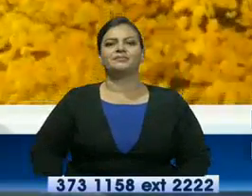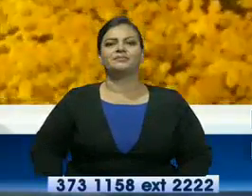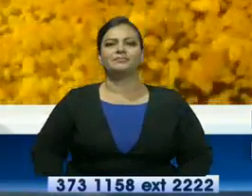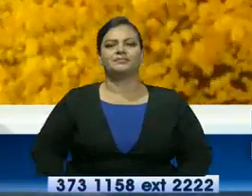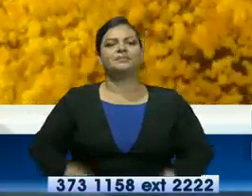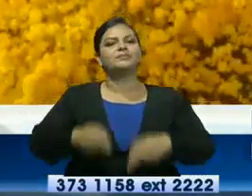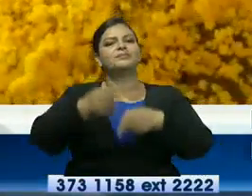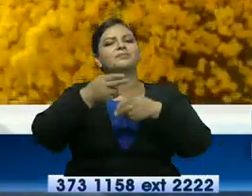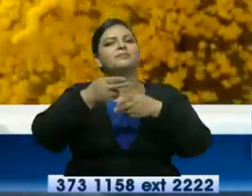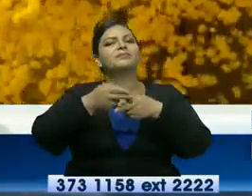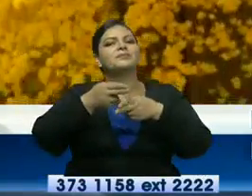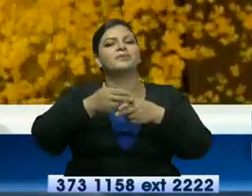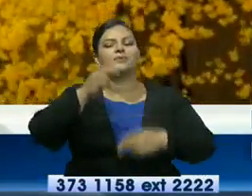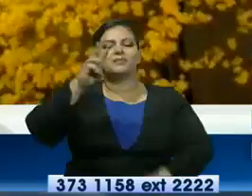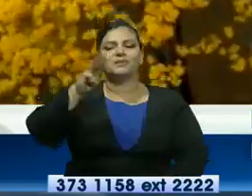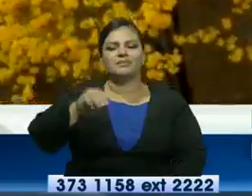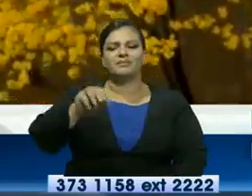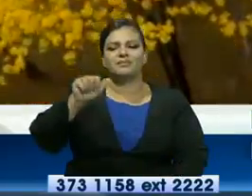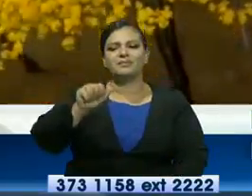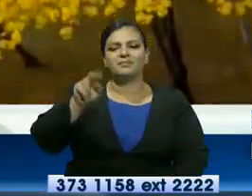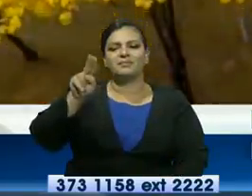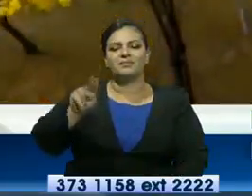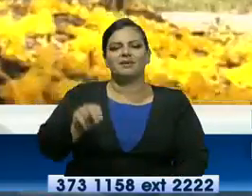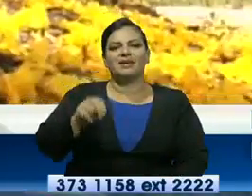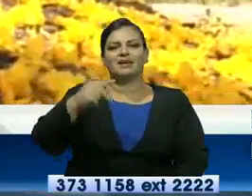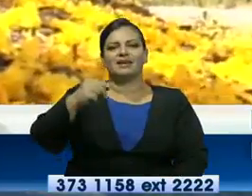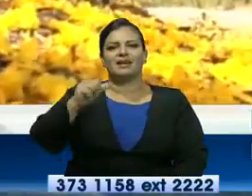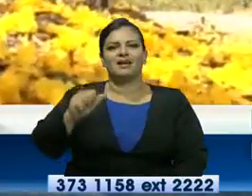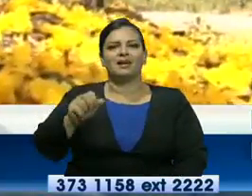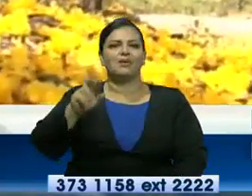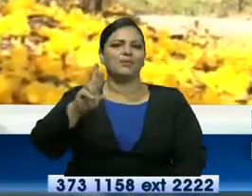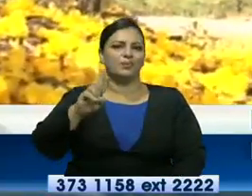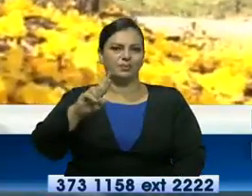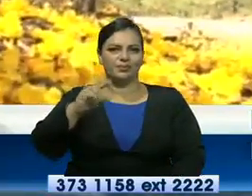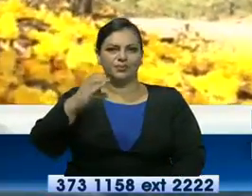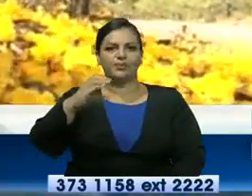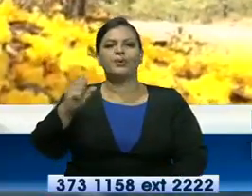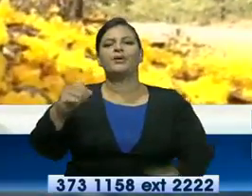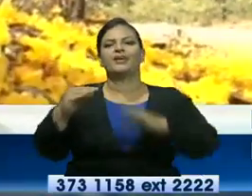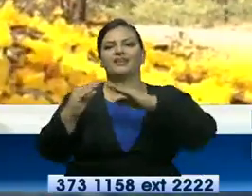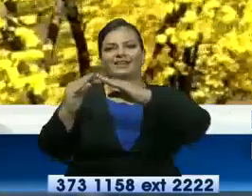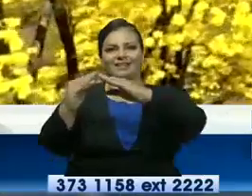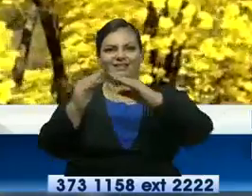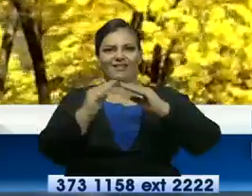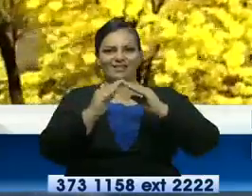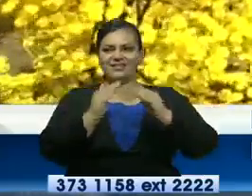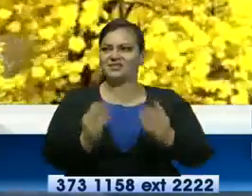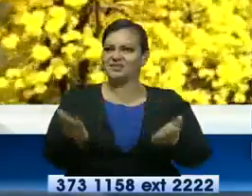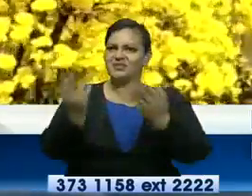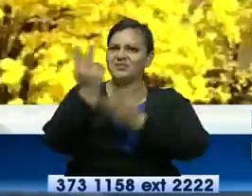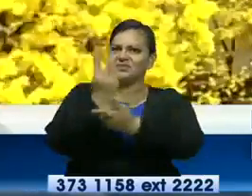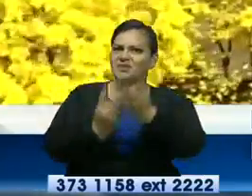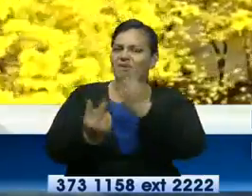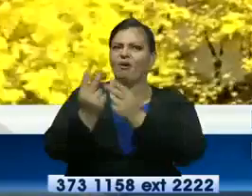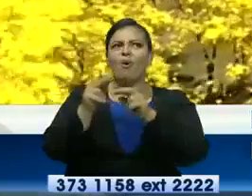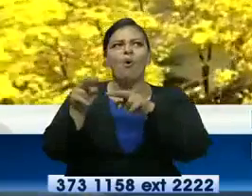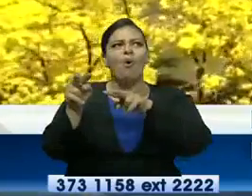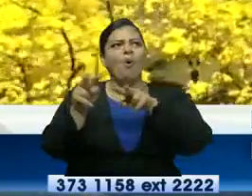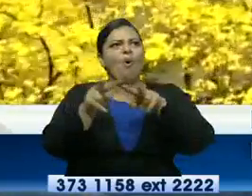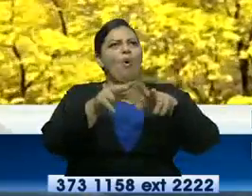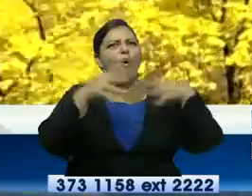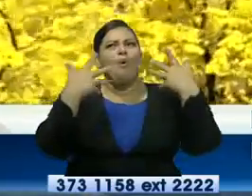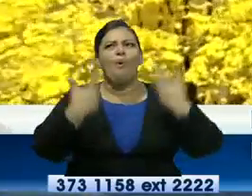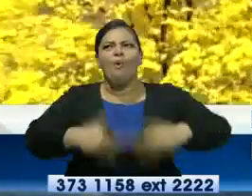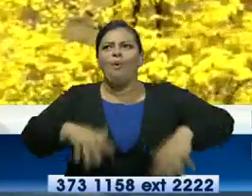denominado Ruta Turística Binacional Manga Urco Casitas. Quienes visitan estos sectores de la frontera pueden disfrutar de una maravilla natural